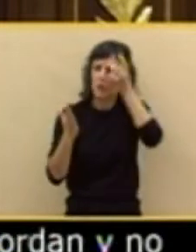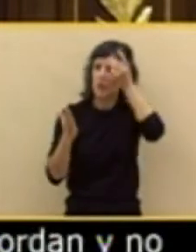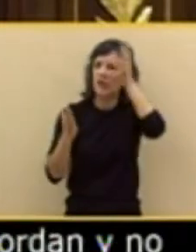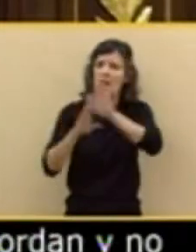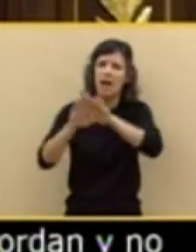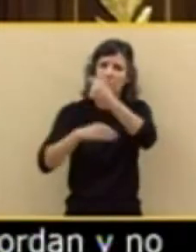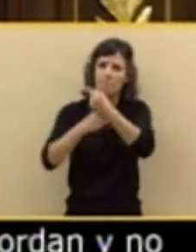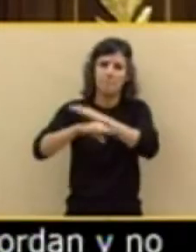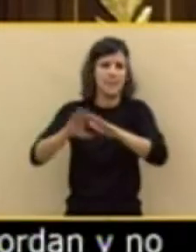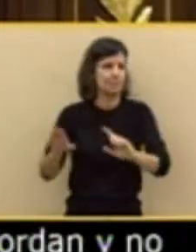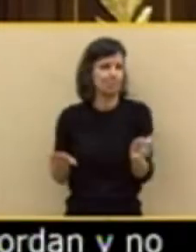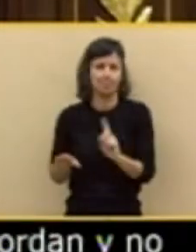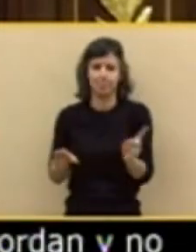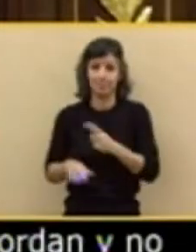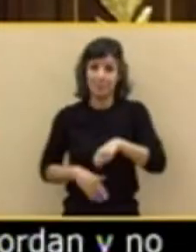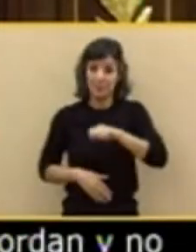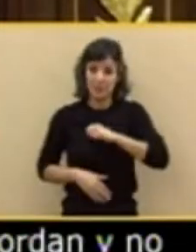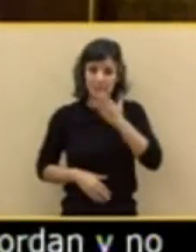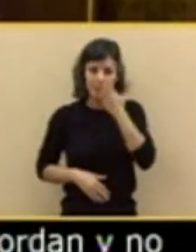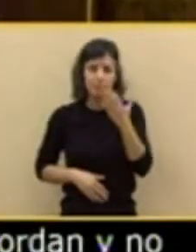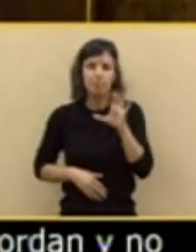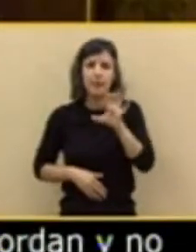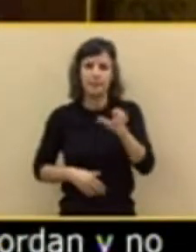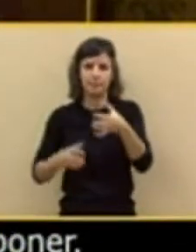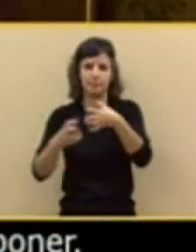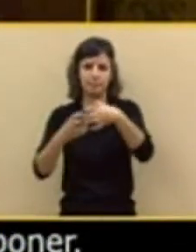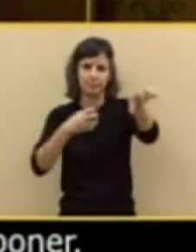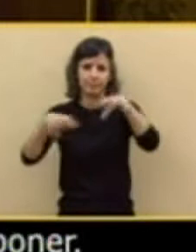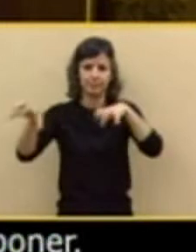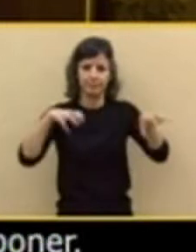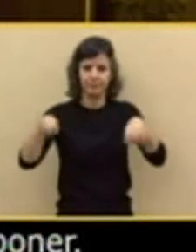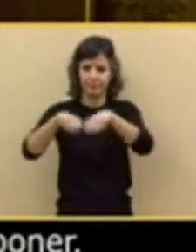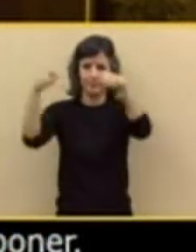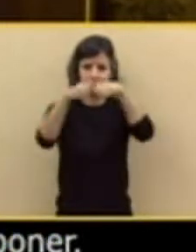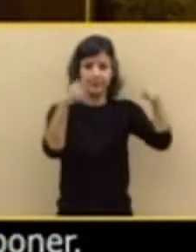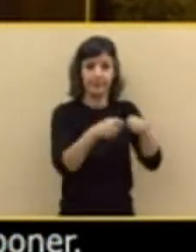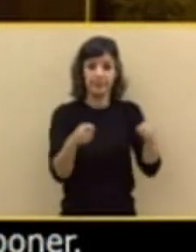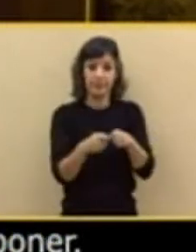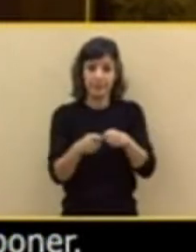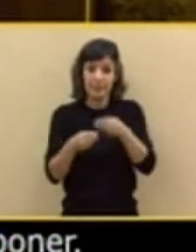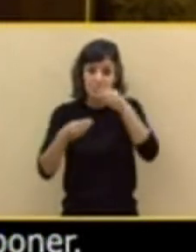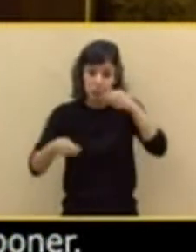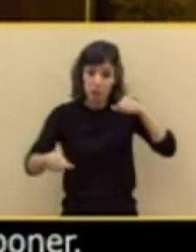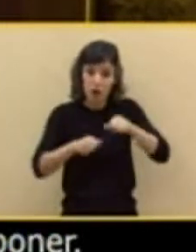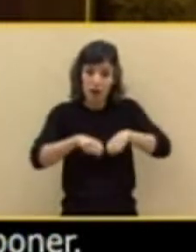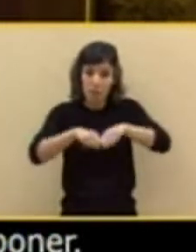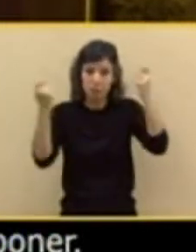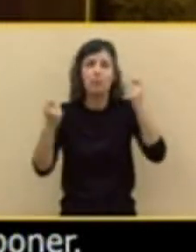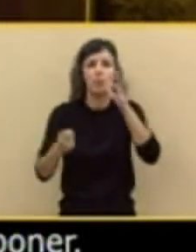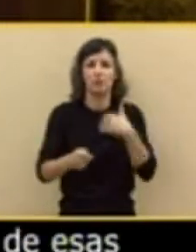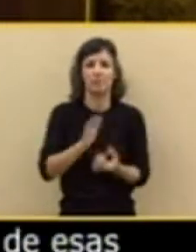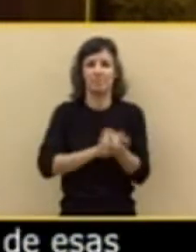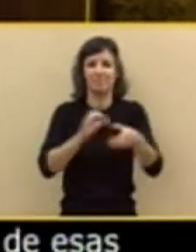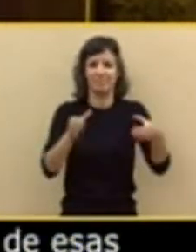de la derecha en general, pero de Vox en particular. Entonces, claro, eso... Basta escucharlo. La